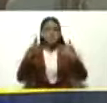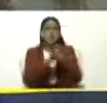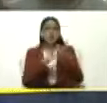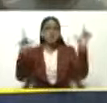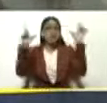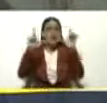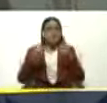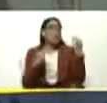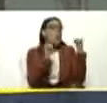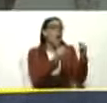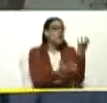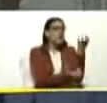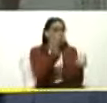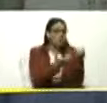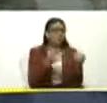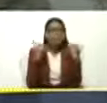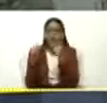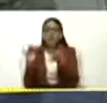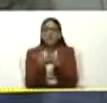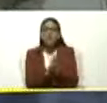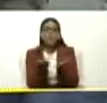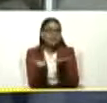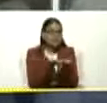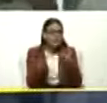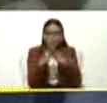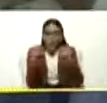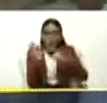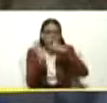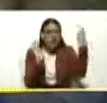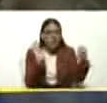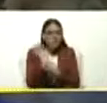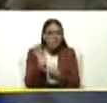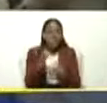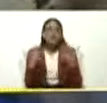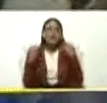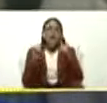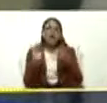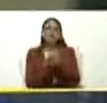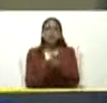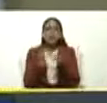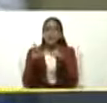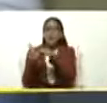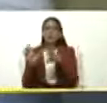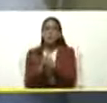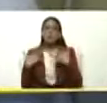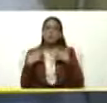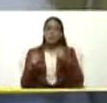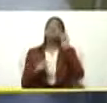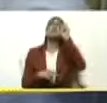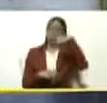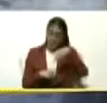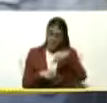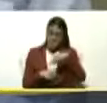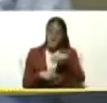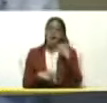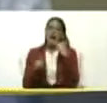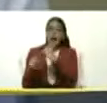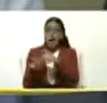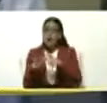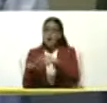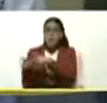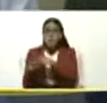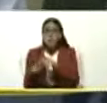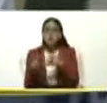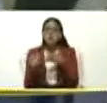cocina, todos los servicios. Por aquí tenemos el servicio médico como una escuela industrial, la seguridad de nuestro